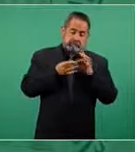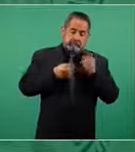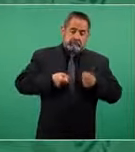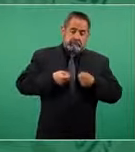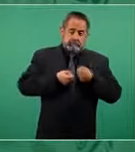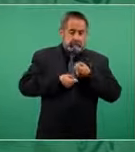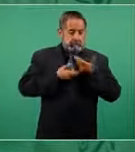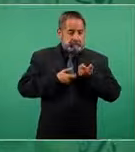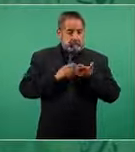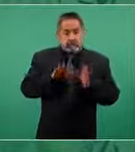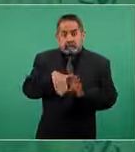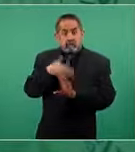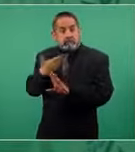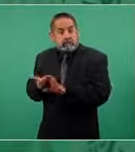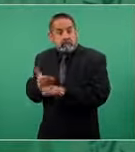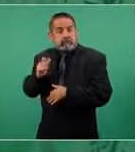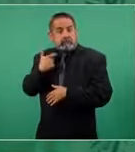de Salinas,